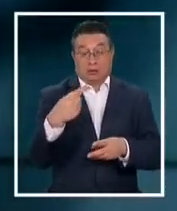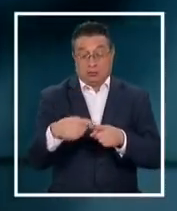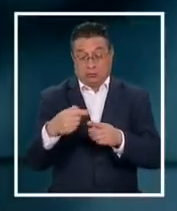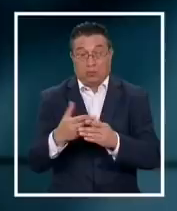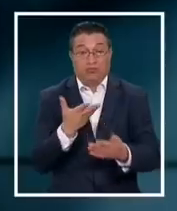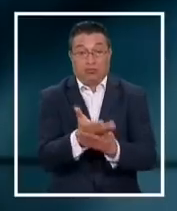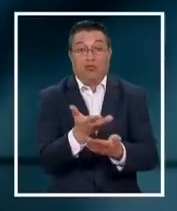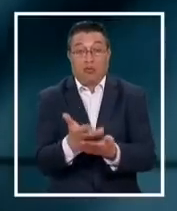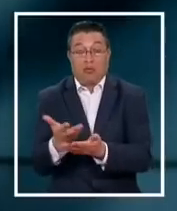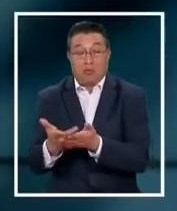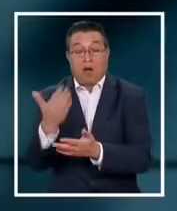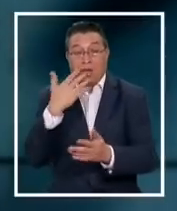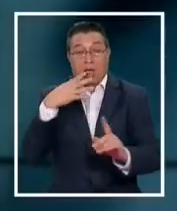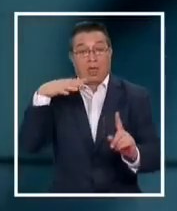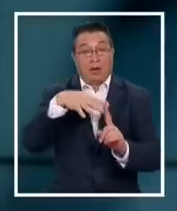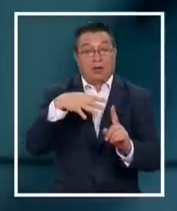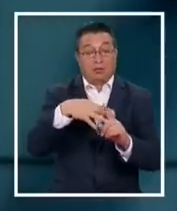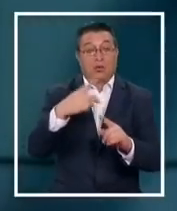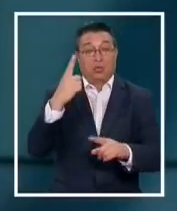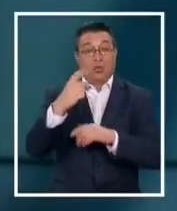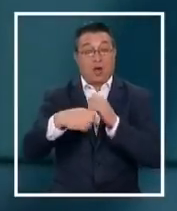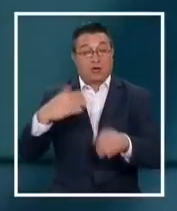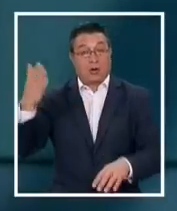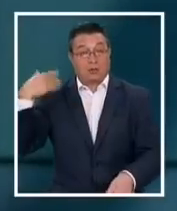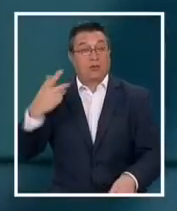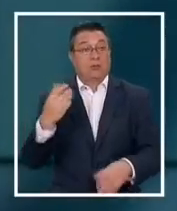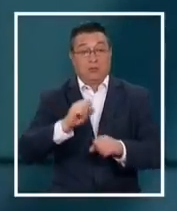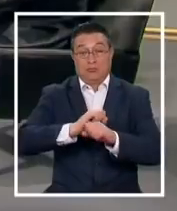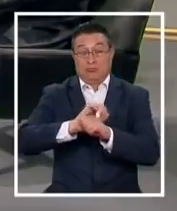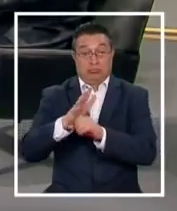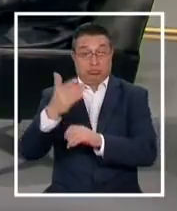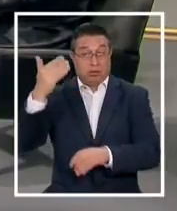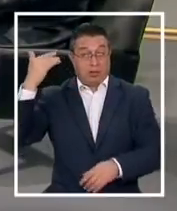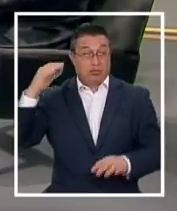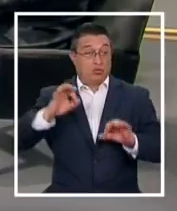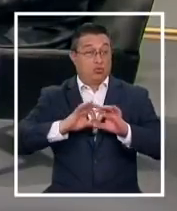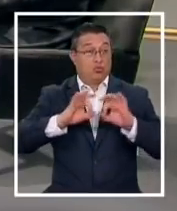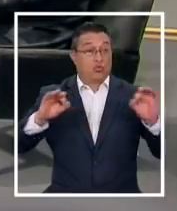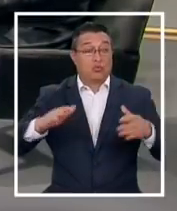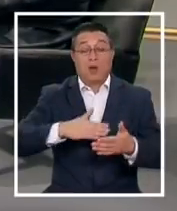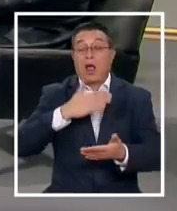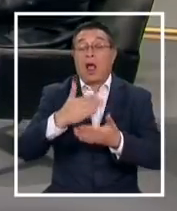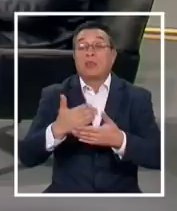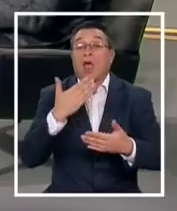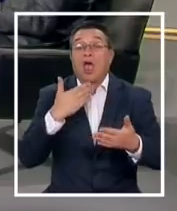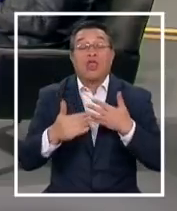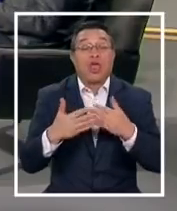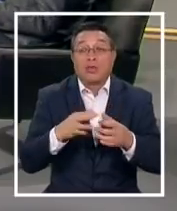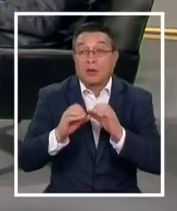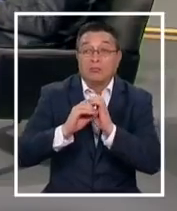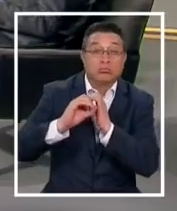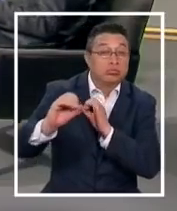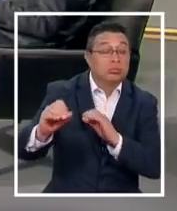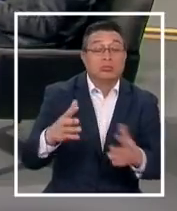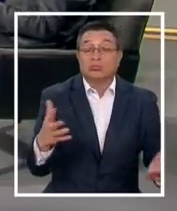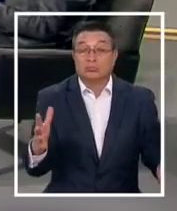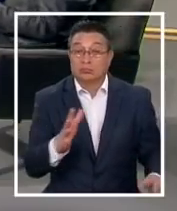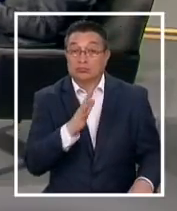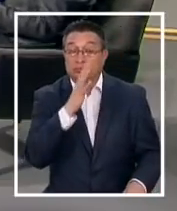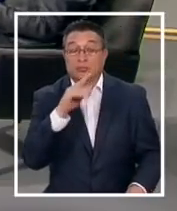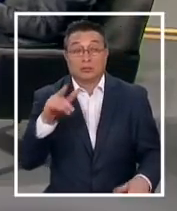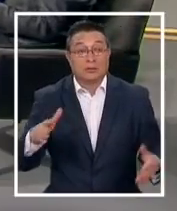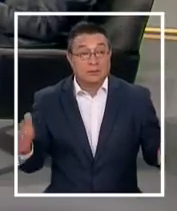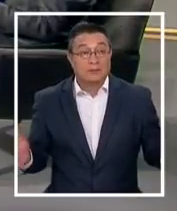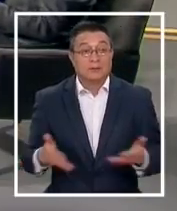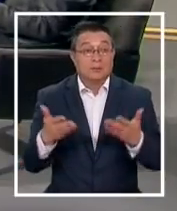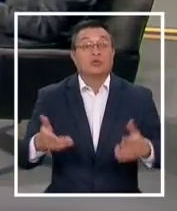le habían criticado durante el primer año en una pandemia que además no tiene precedentes, que además no sabíamos hasta dónde va a llegar, cómo proyectar eso, pensando en una reactivación.